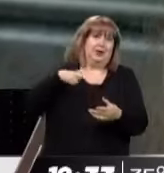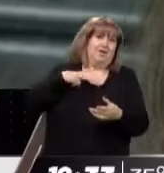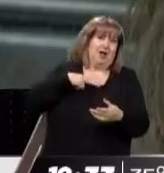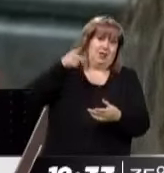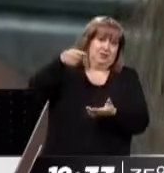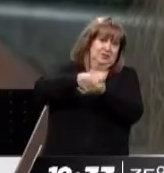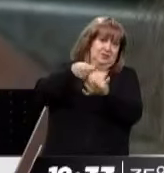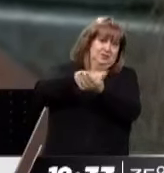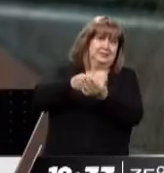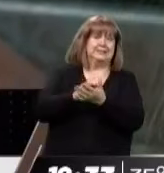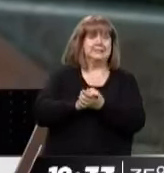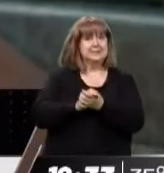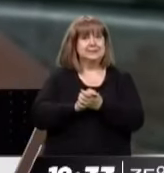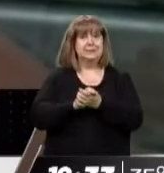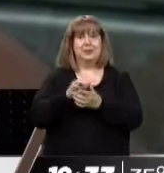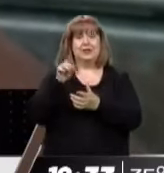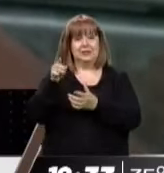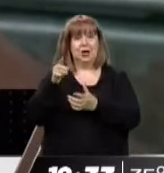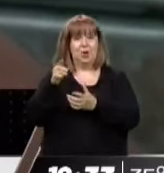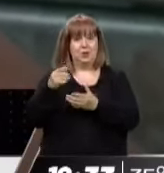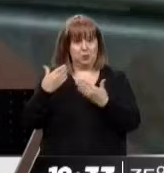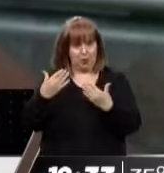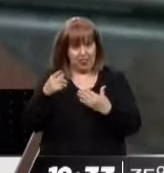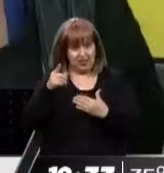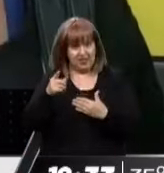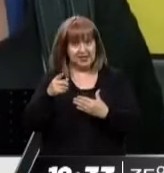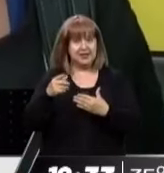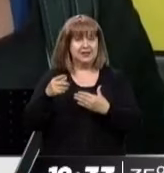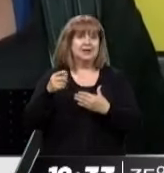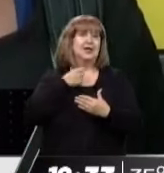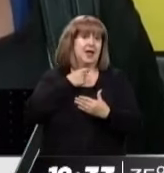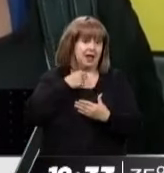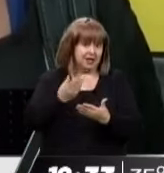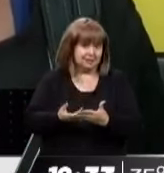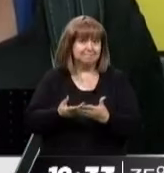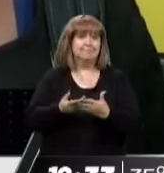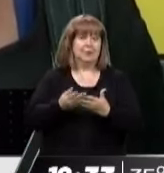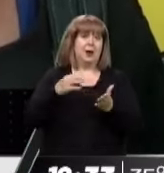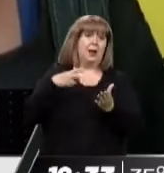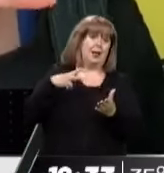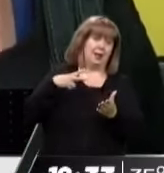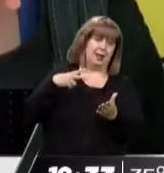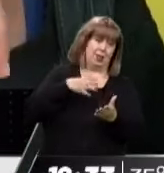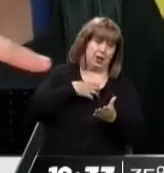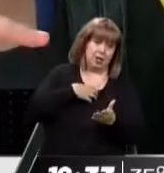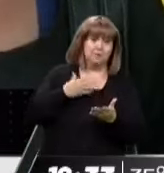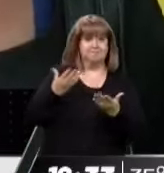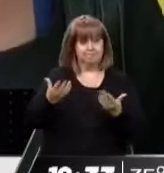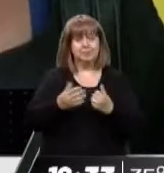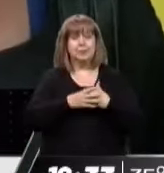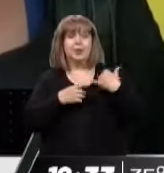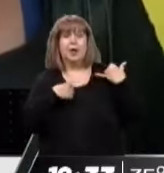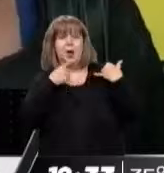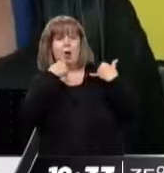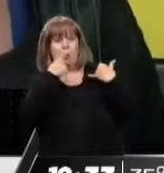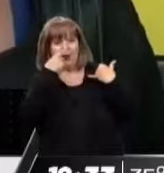toda esa obra. Entonces, bueno, también hay que ver esa disposición que tiene él para efectuar la obra. Director, le hago las últimas dos y le agradecemos nuevamente este